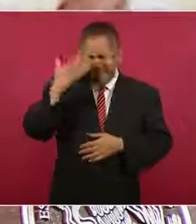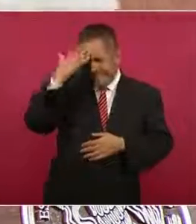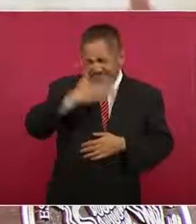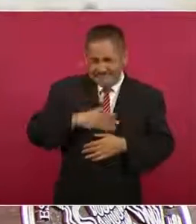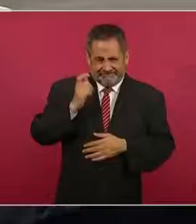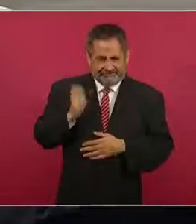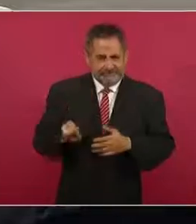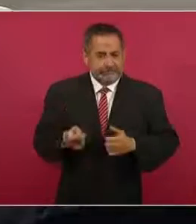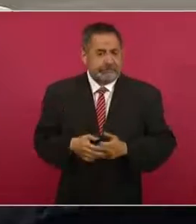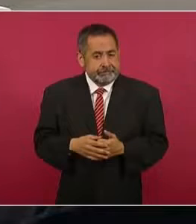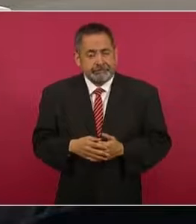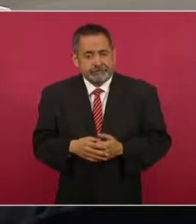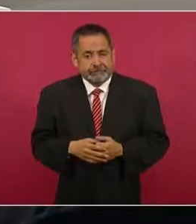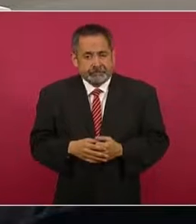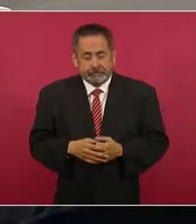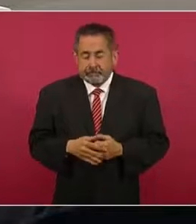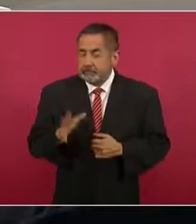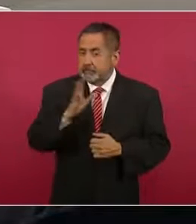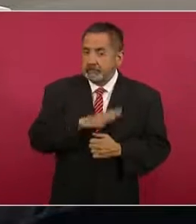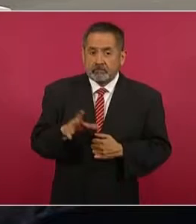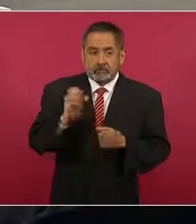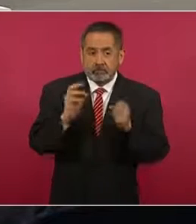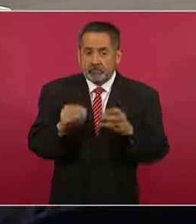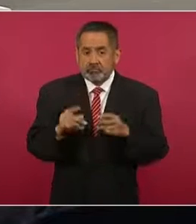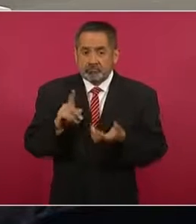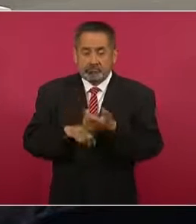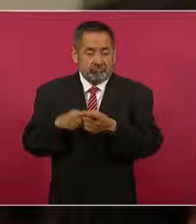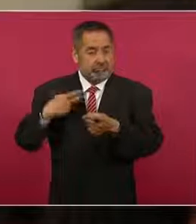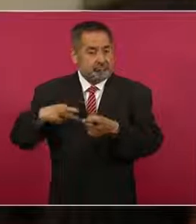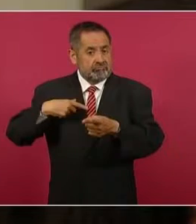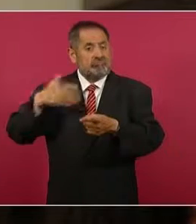Es un fenómeno.